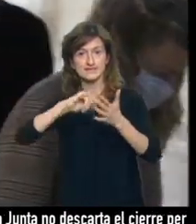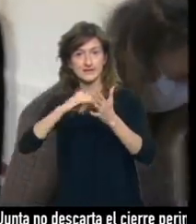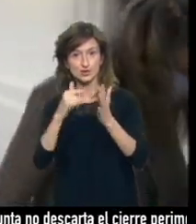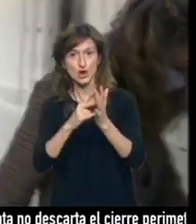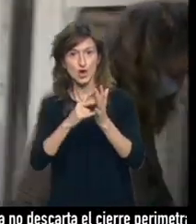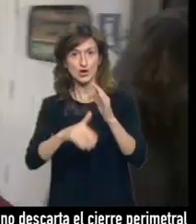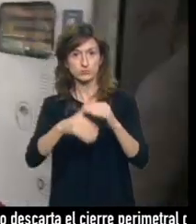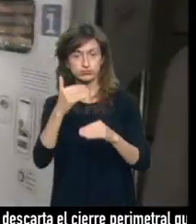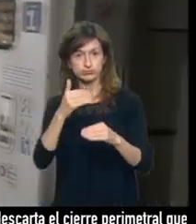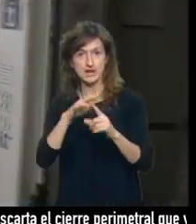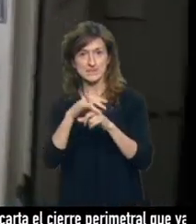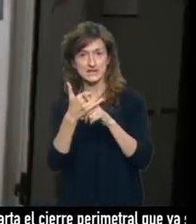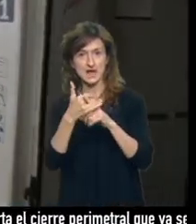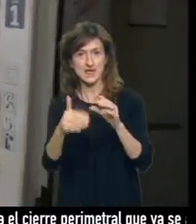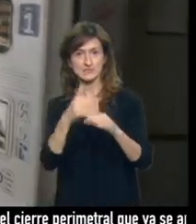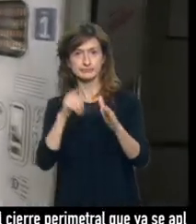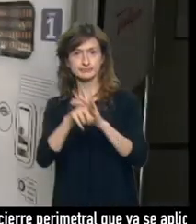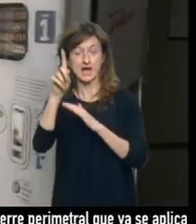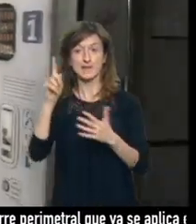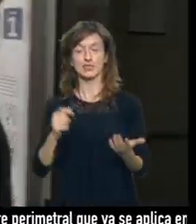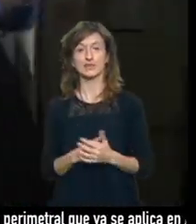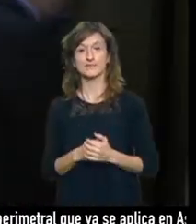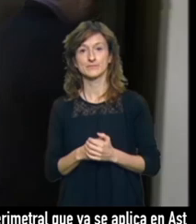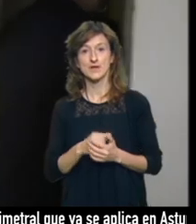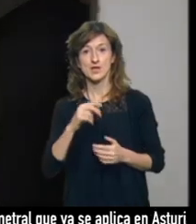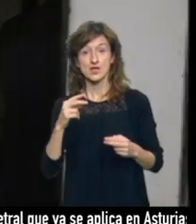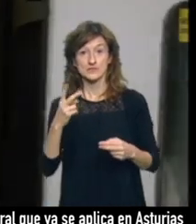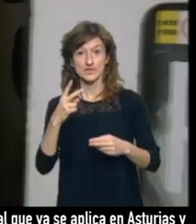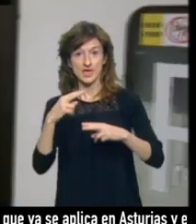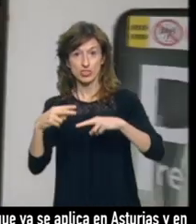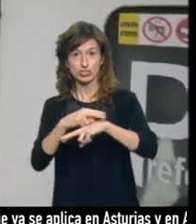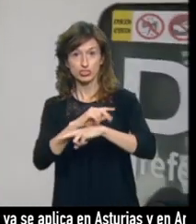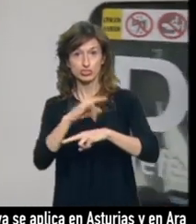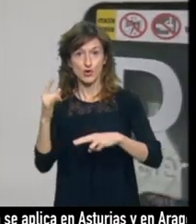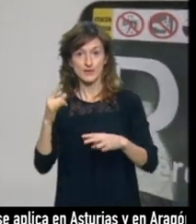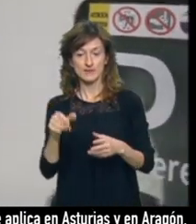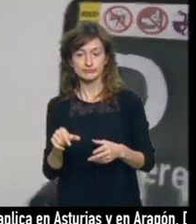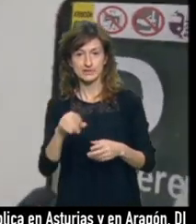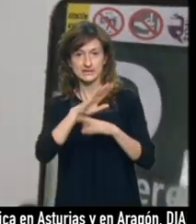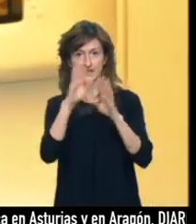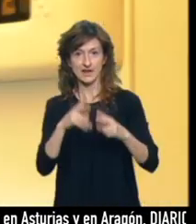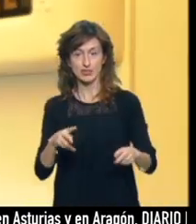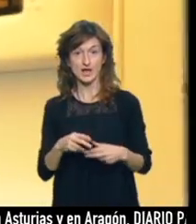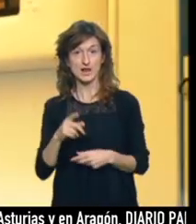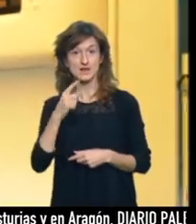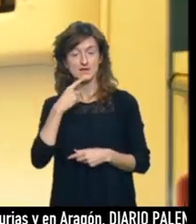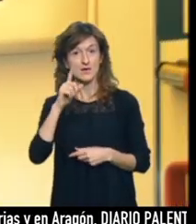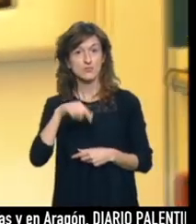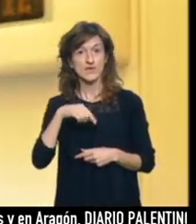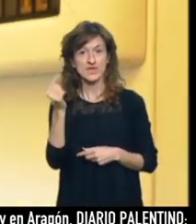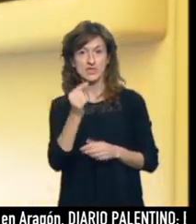tecnológicos y ambientales más avanzados. Discurre por doble vía de ancho internacional y está diseñado para